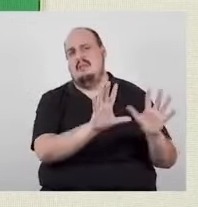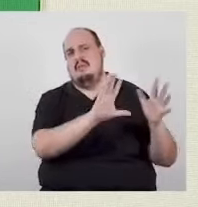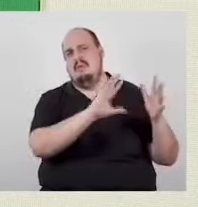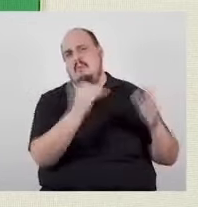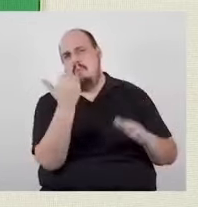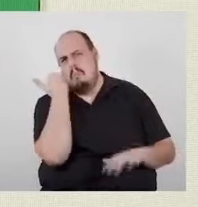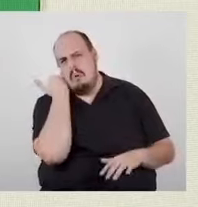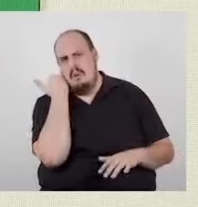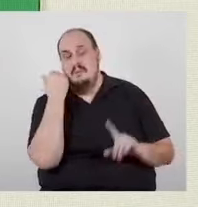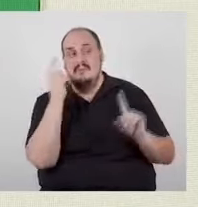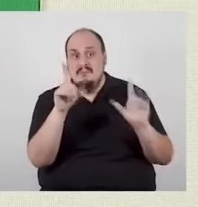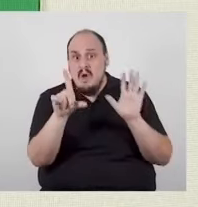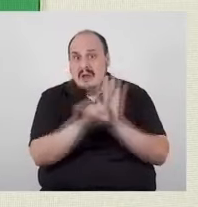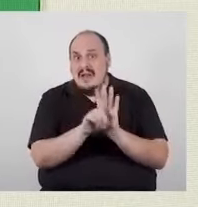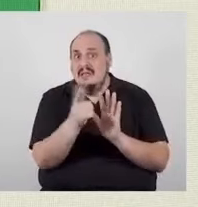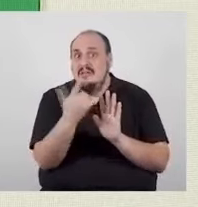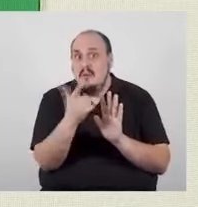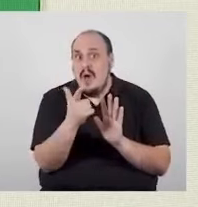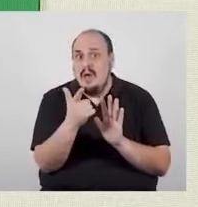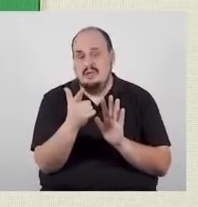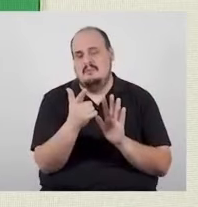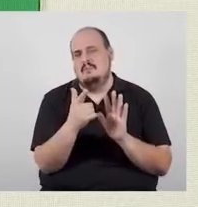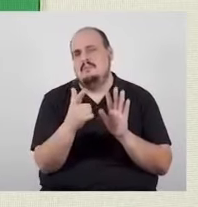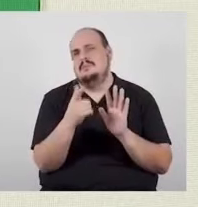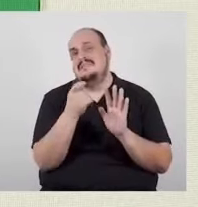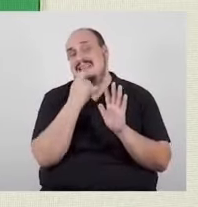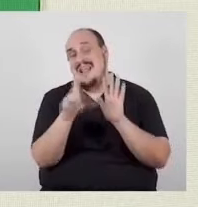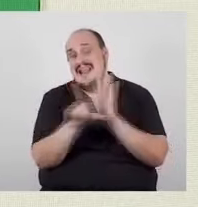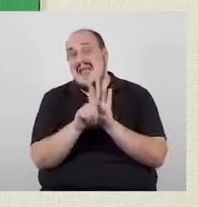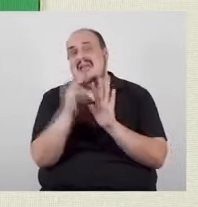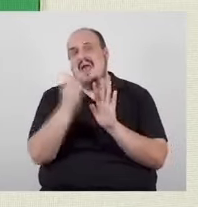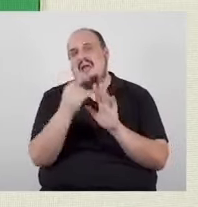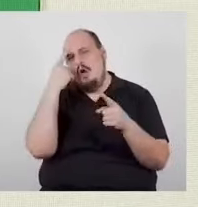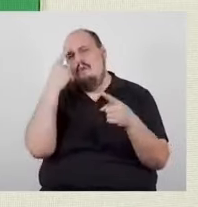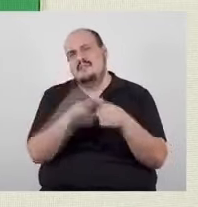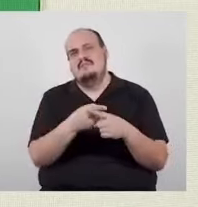intentando hacer, en este caso, es cuidar, es cuidarnos.